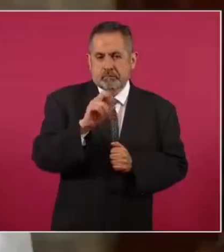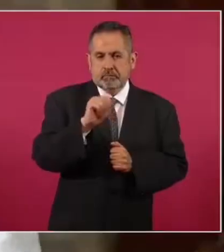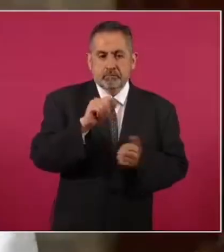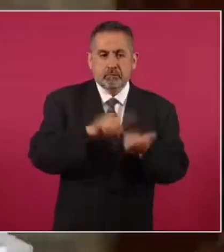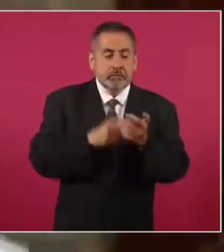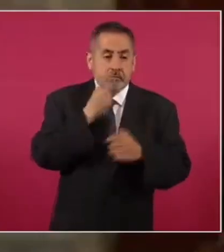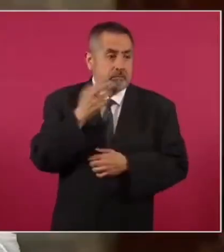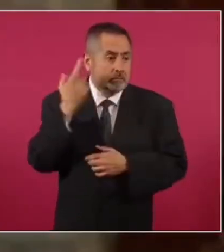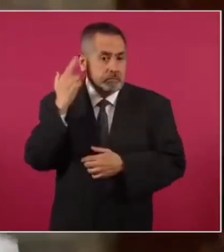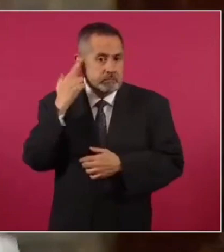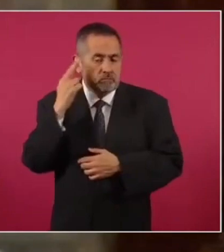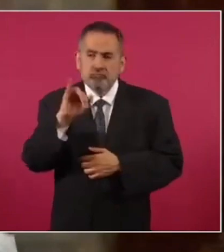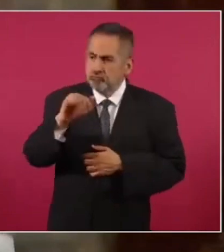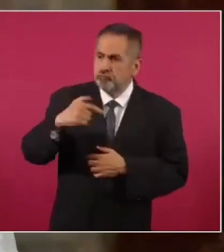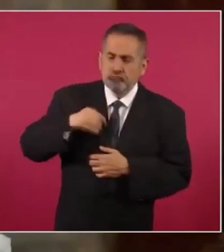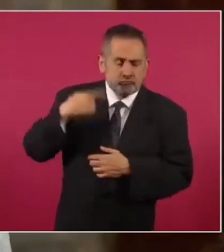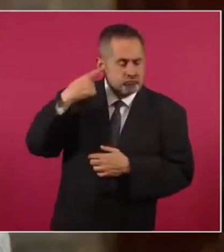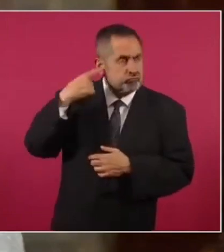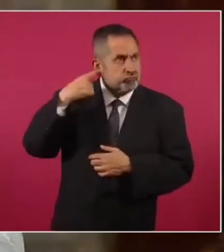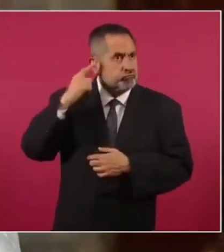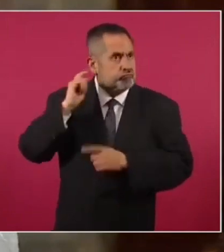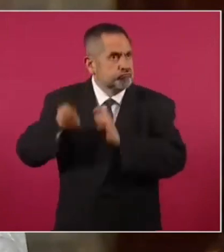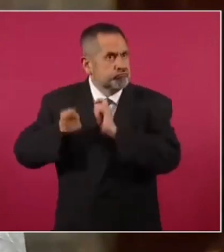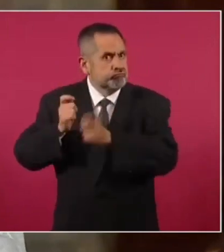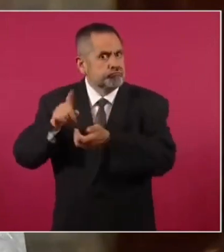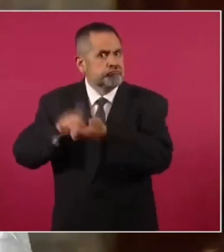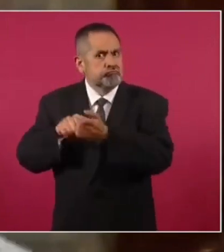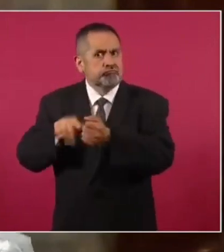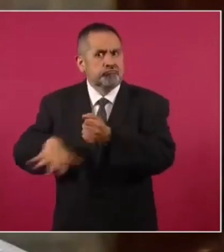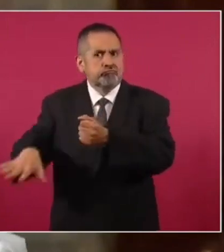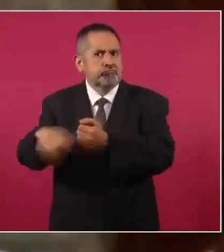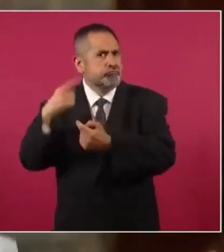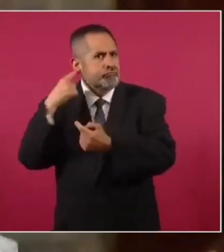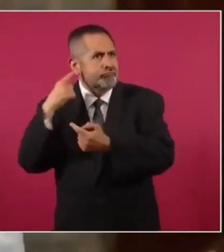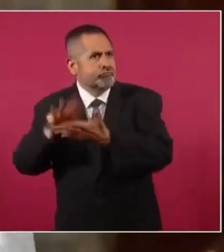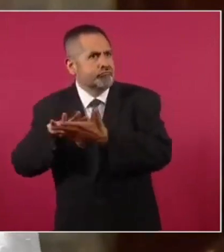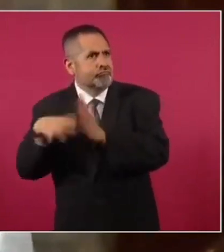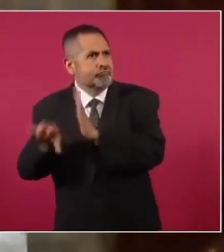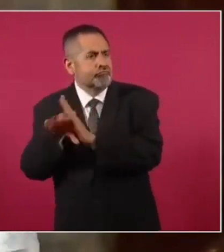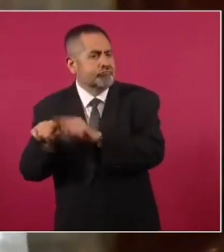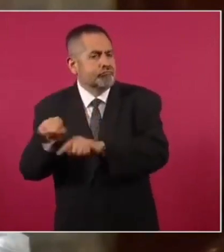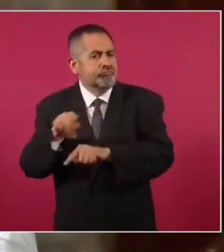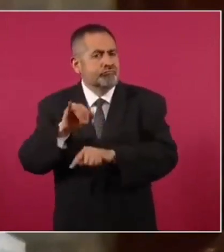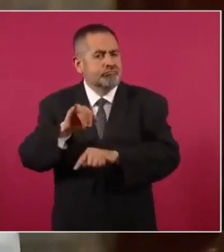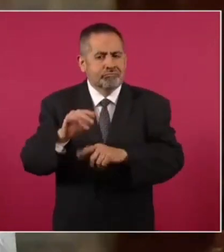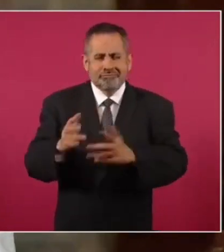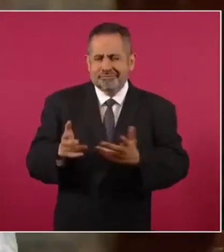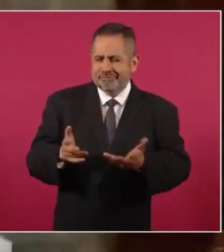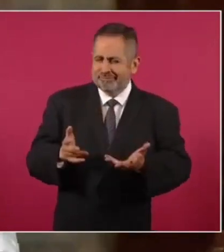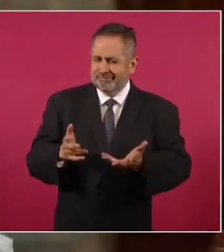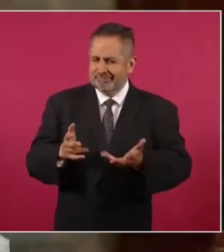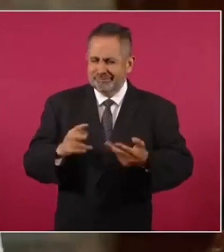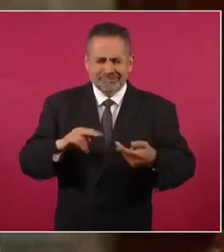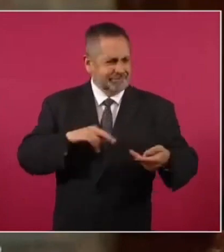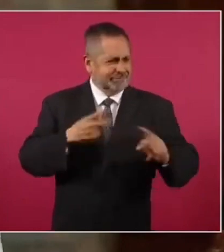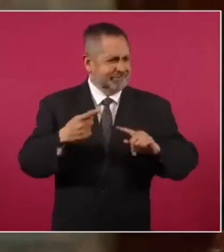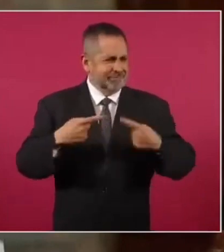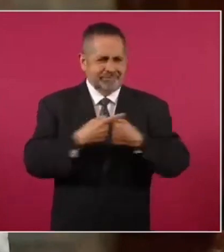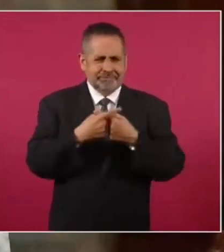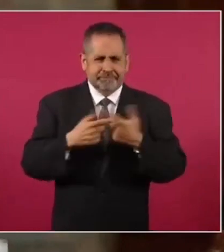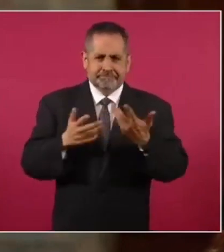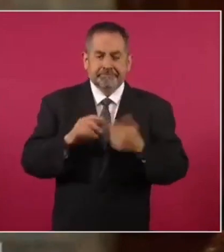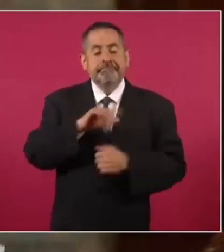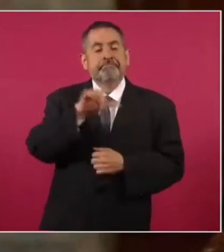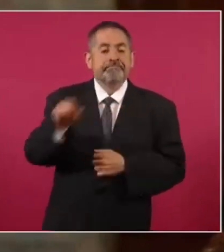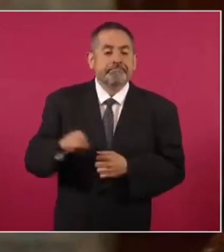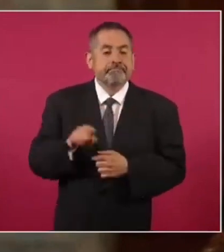diciendo que ellos sí escuchaban lo que pasaba en este penal. Esta versión se confirmó con